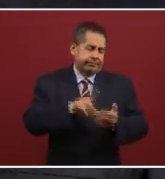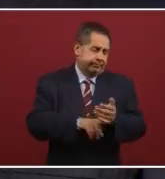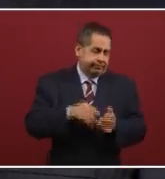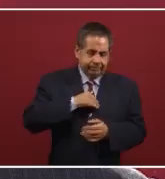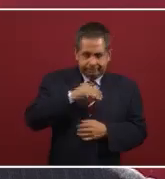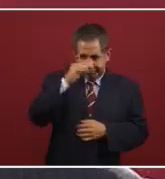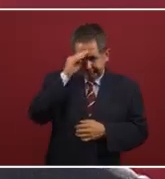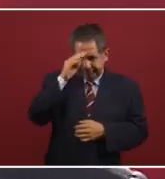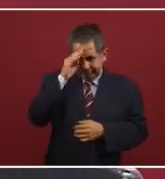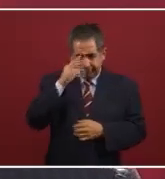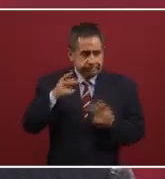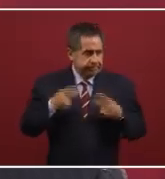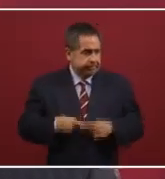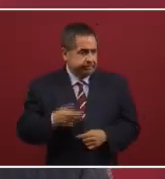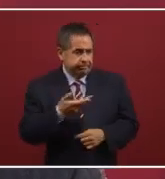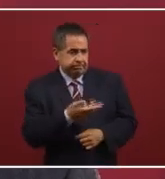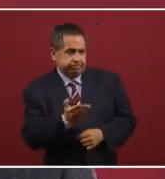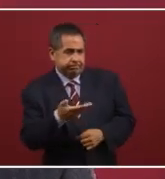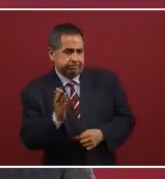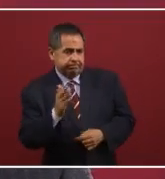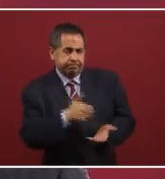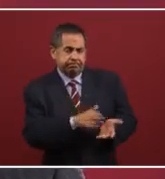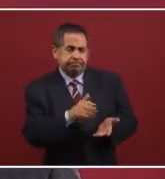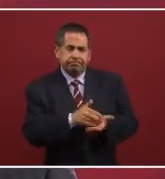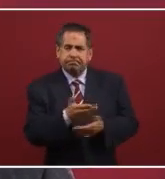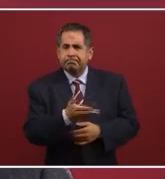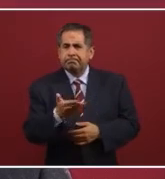en despido de trabajadores,